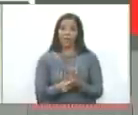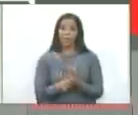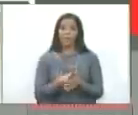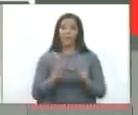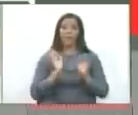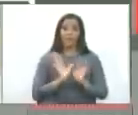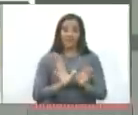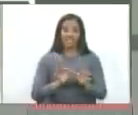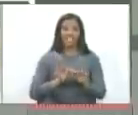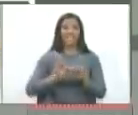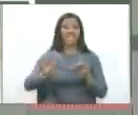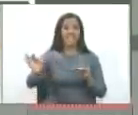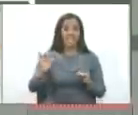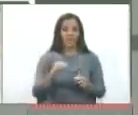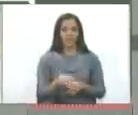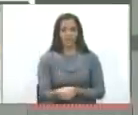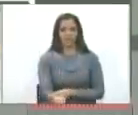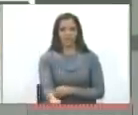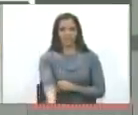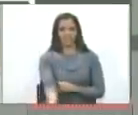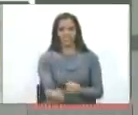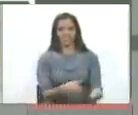tan lejos...